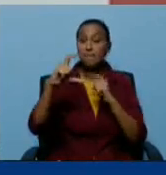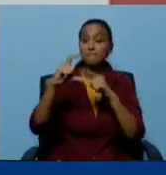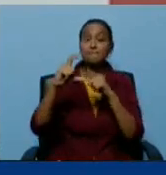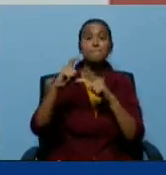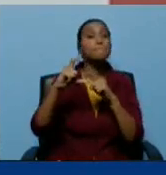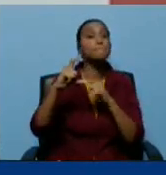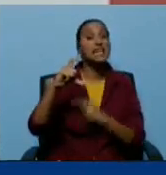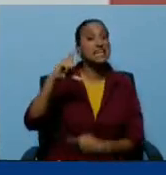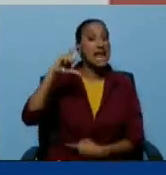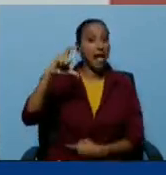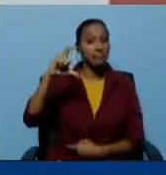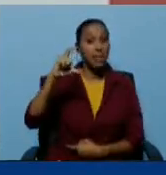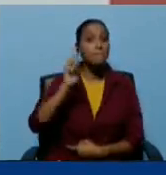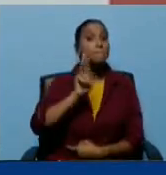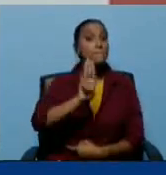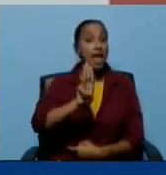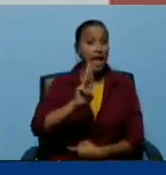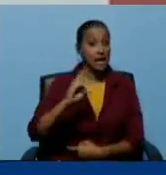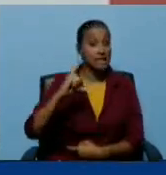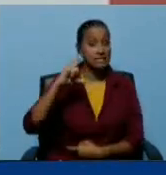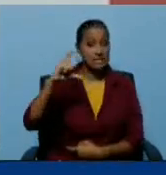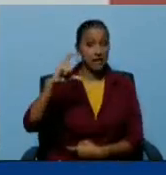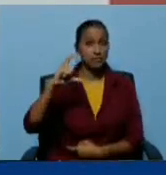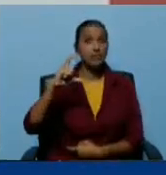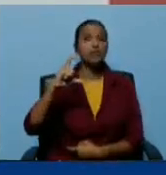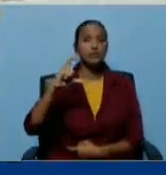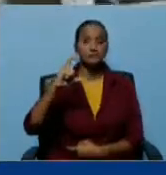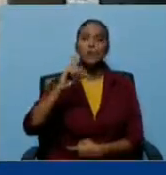Nosotros hemos pasado por una historia bonita.